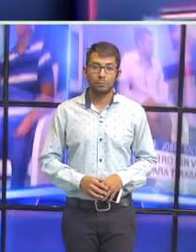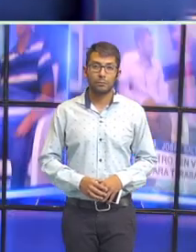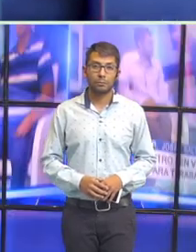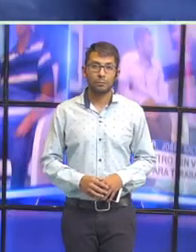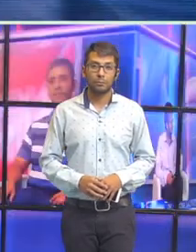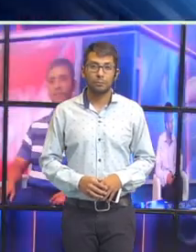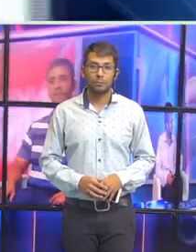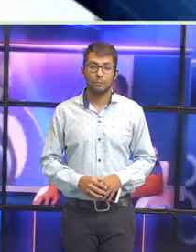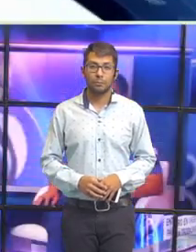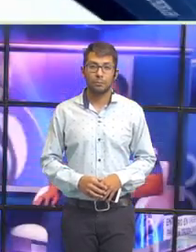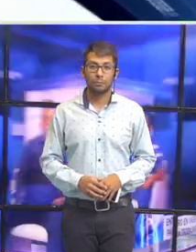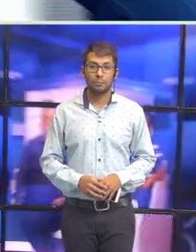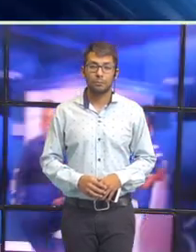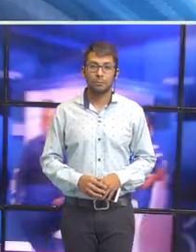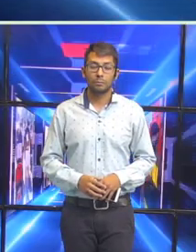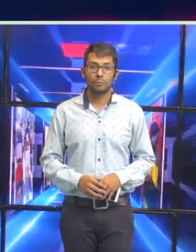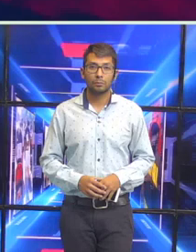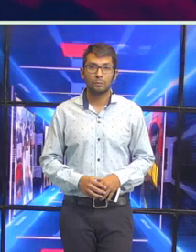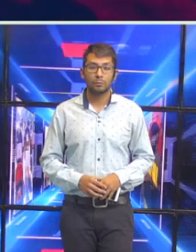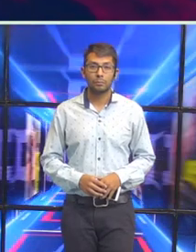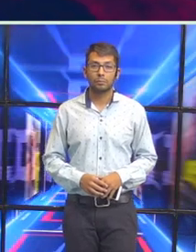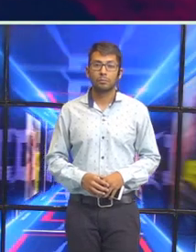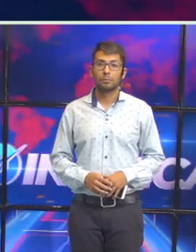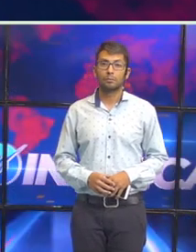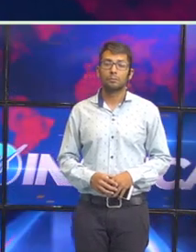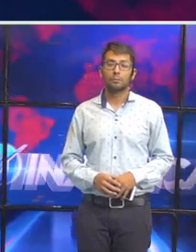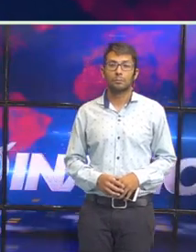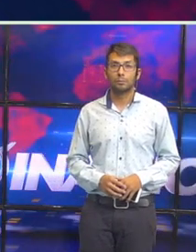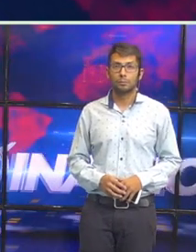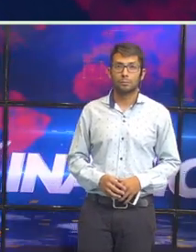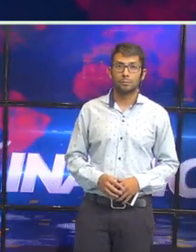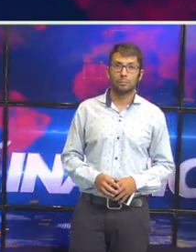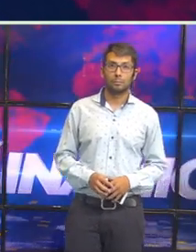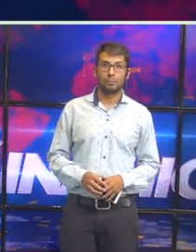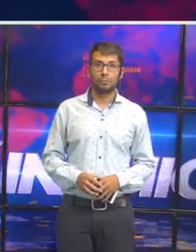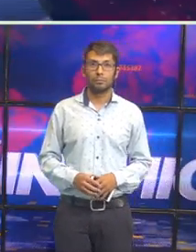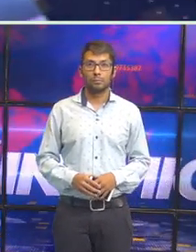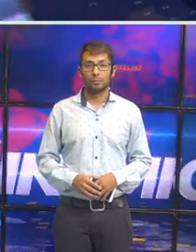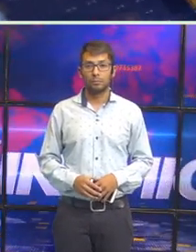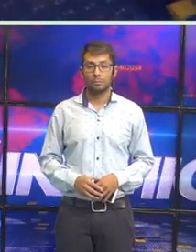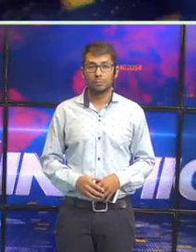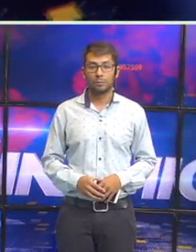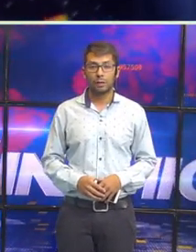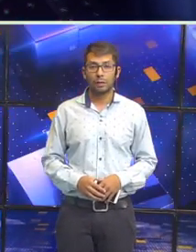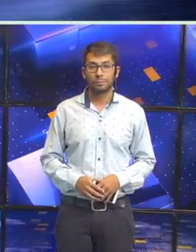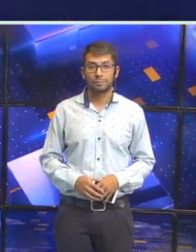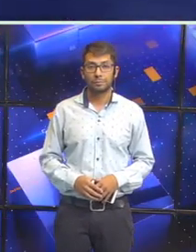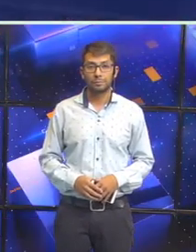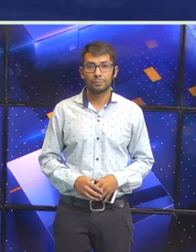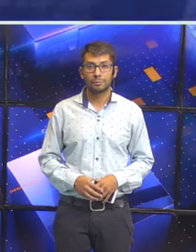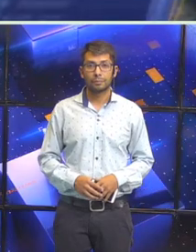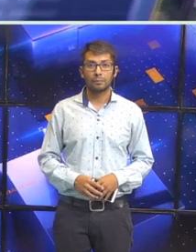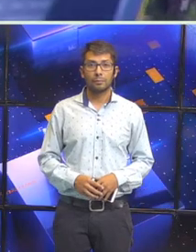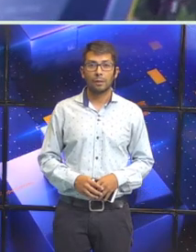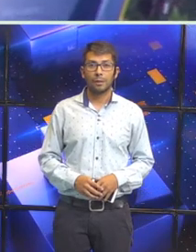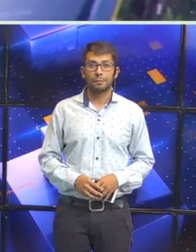muchos de nuestros trabajadores no es la la mejor somos conscientes de que la el dinero no les alcanza lo vemos